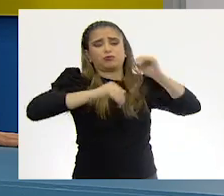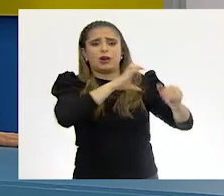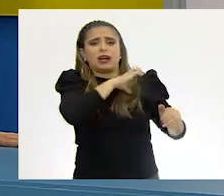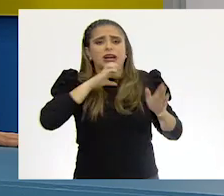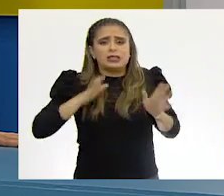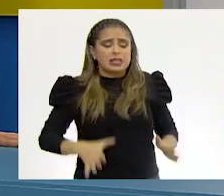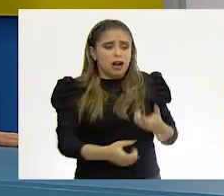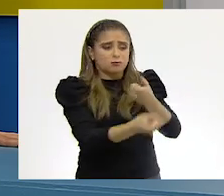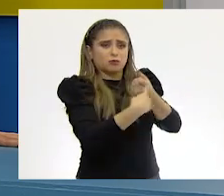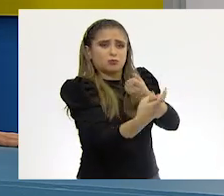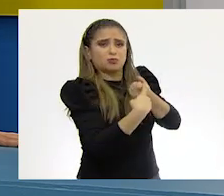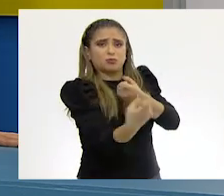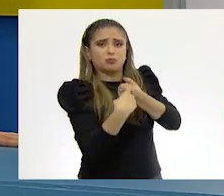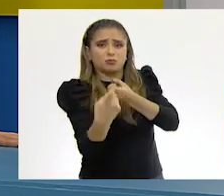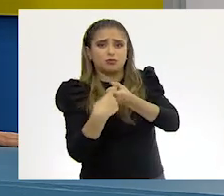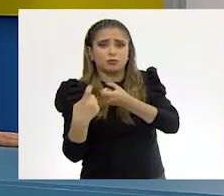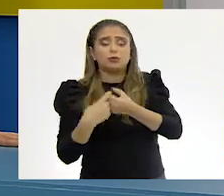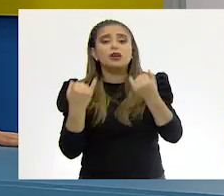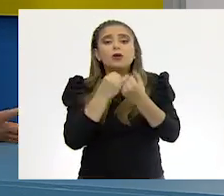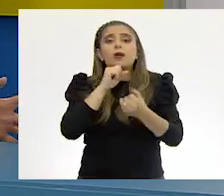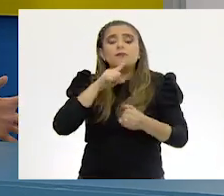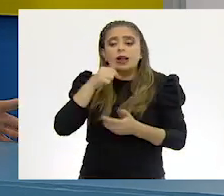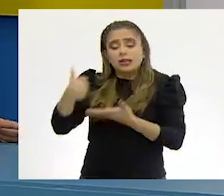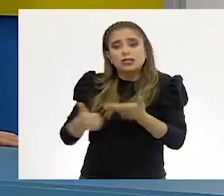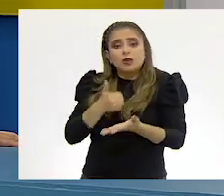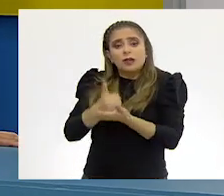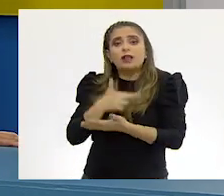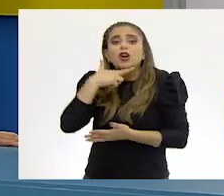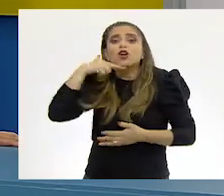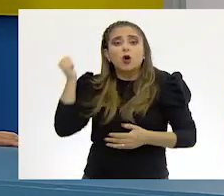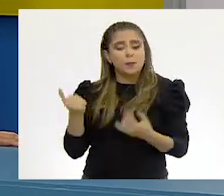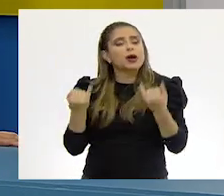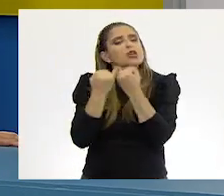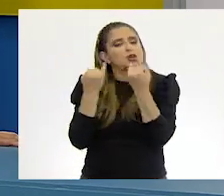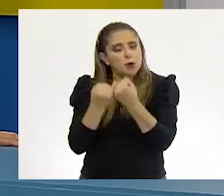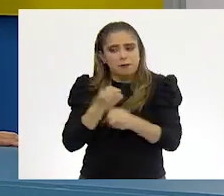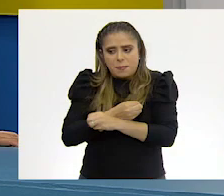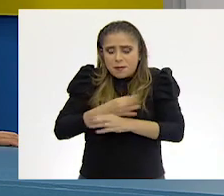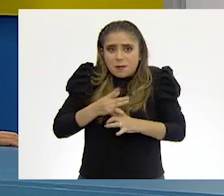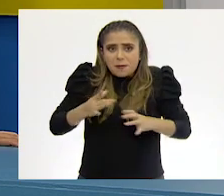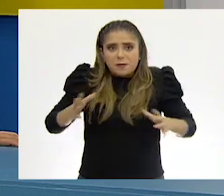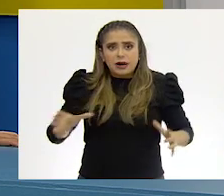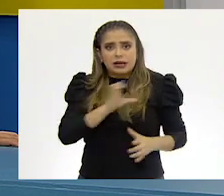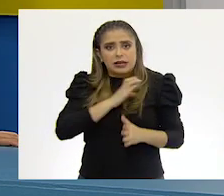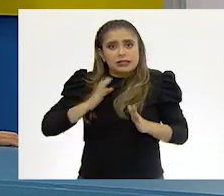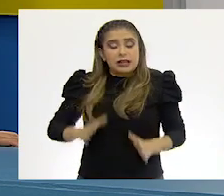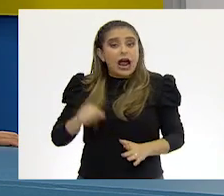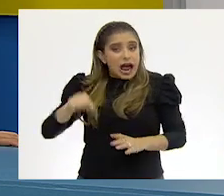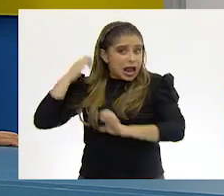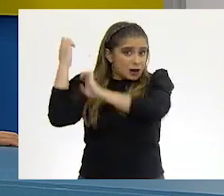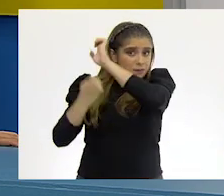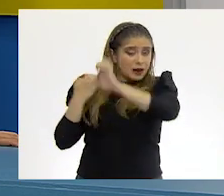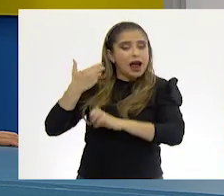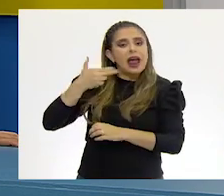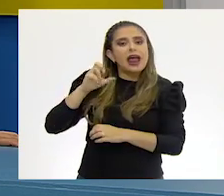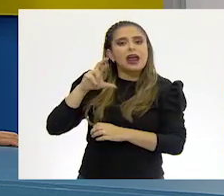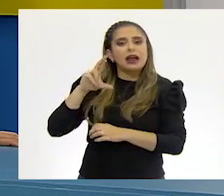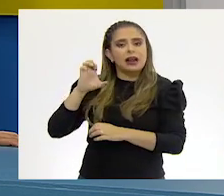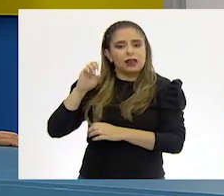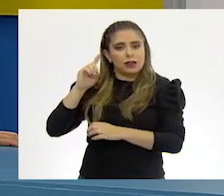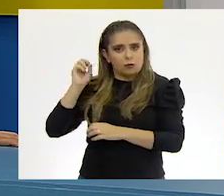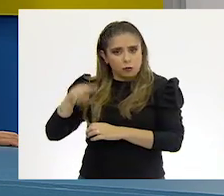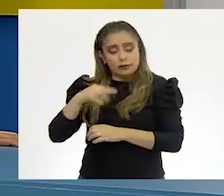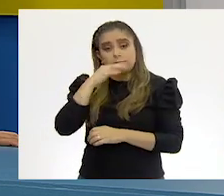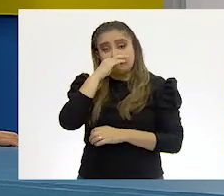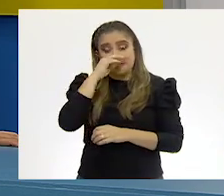a asentarse en la ciudad eterna, Roma, en tiempos en que Nerón era emperador. Durante este periodo